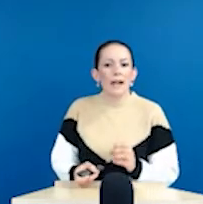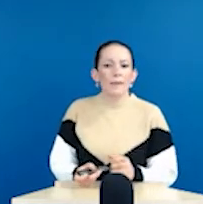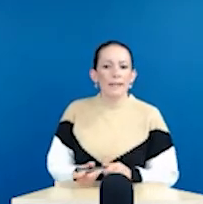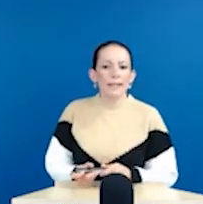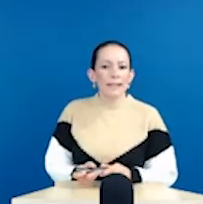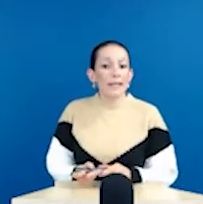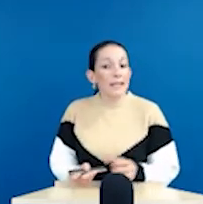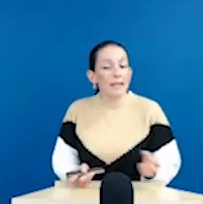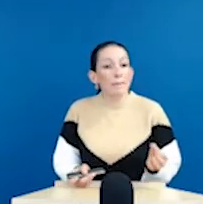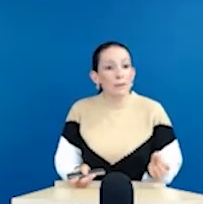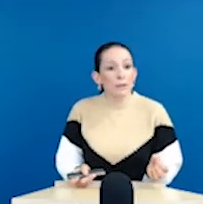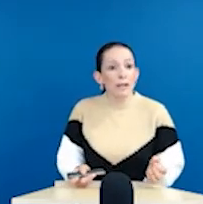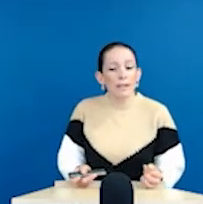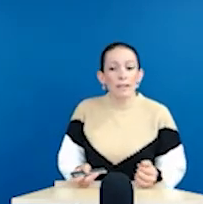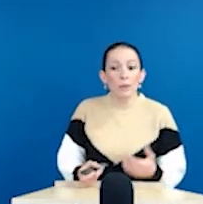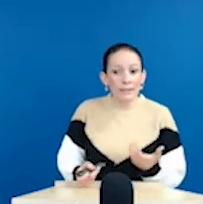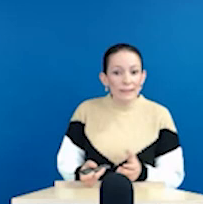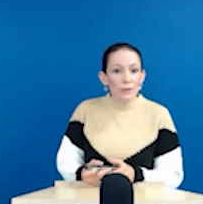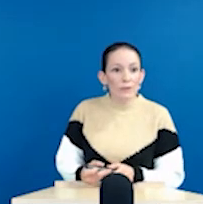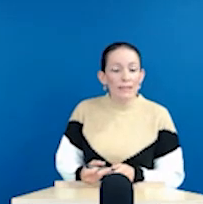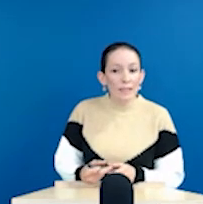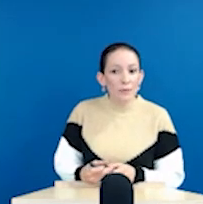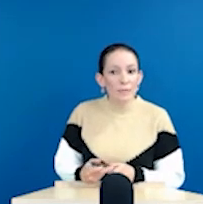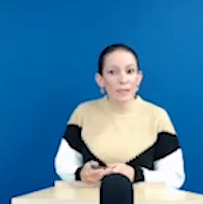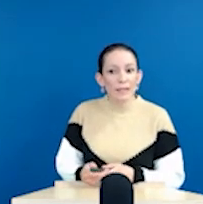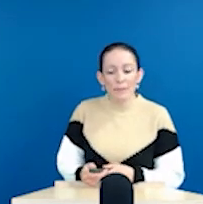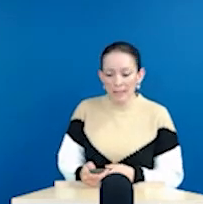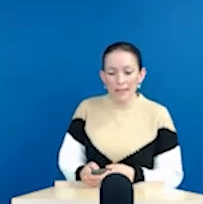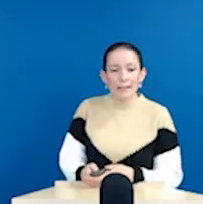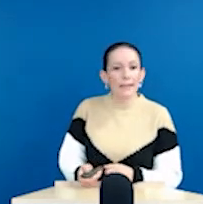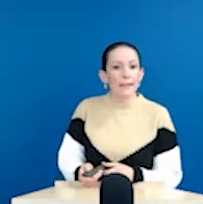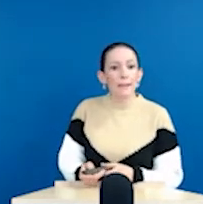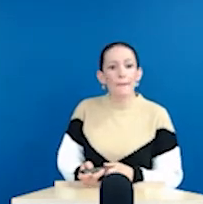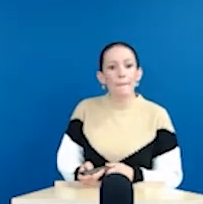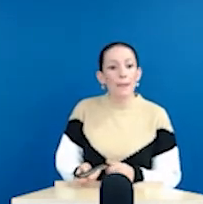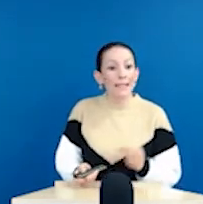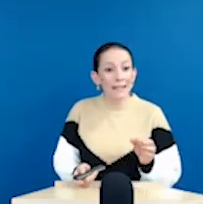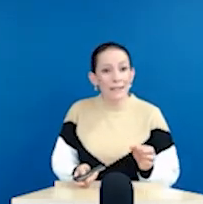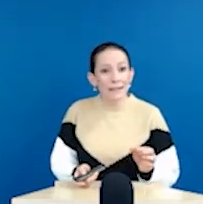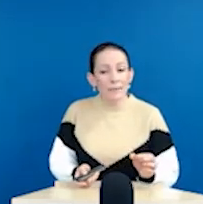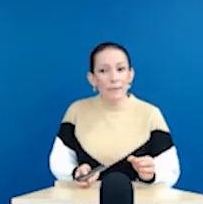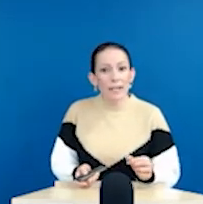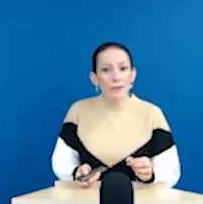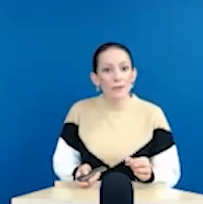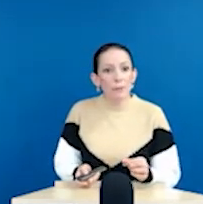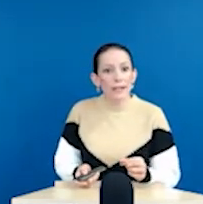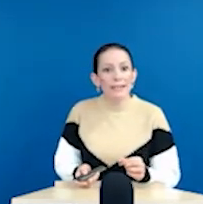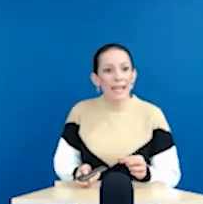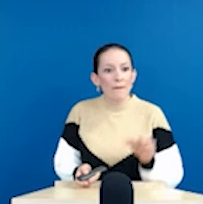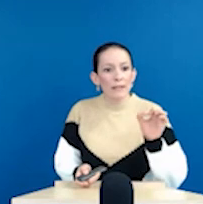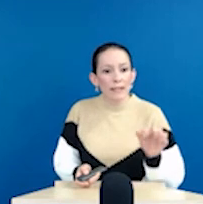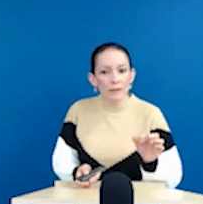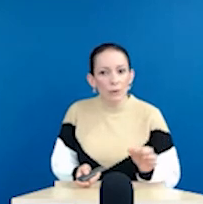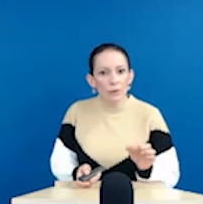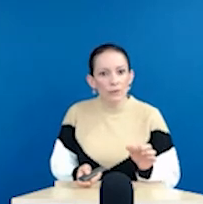mascarilla, la higiene personal. Todas estas cosas las tenemos que manejar de manera clara para que ellos